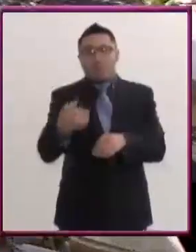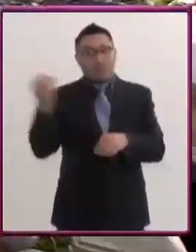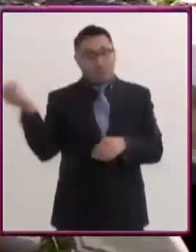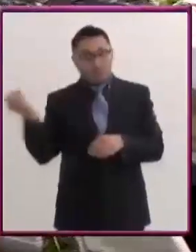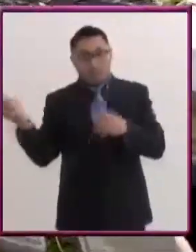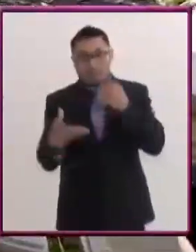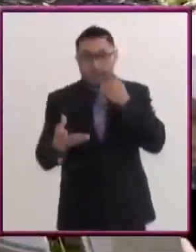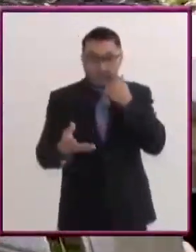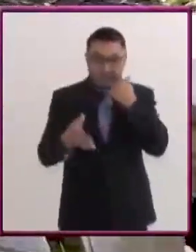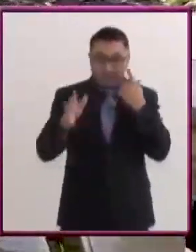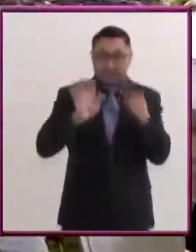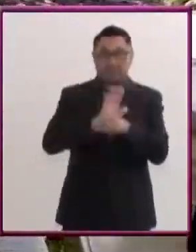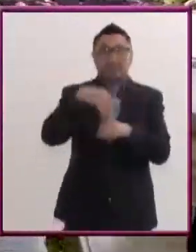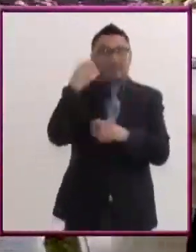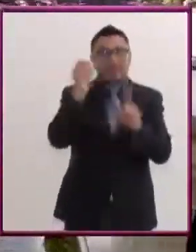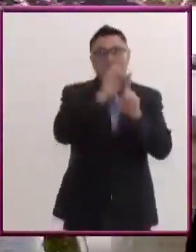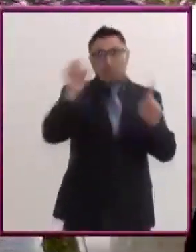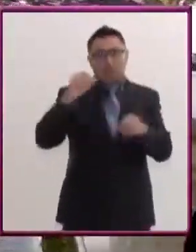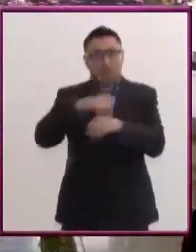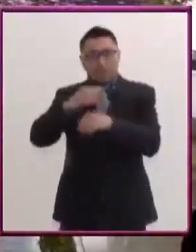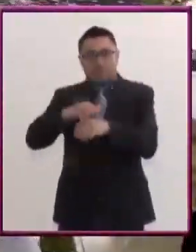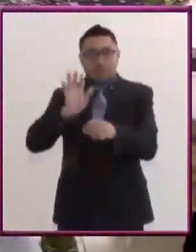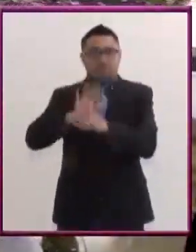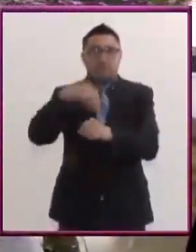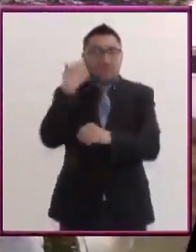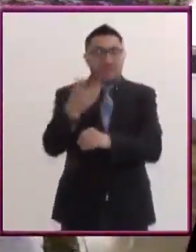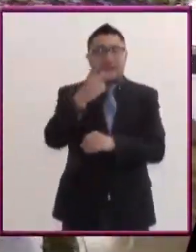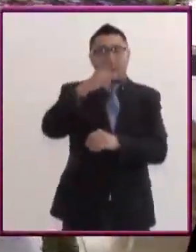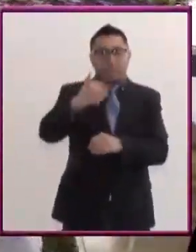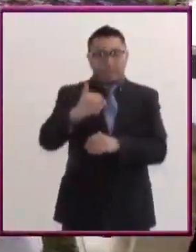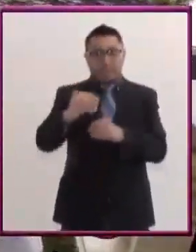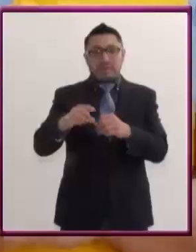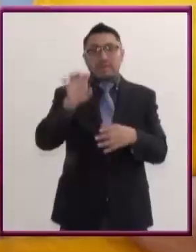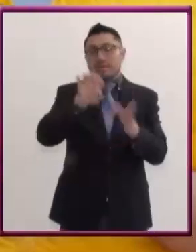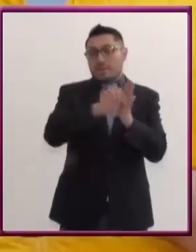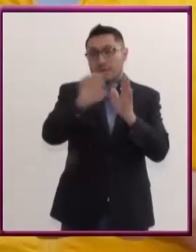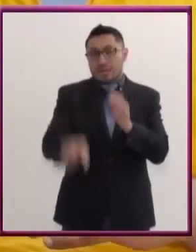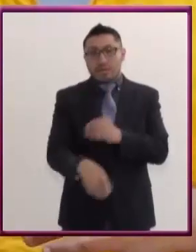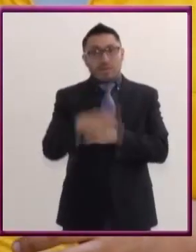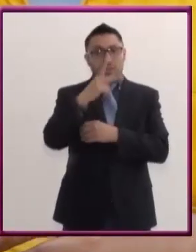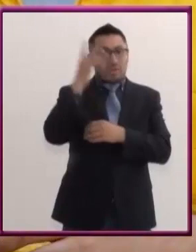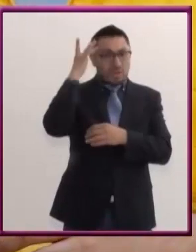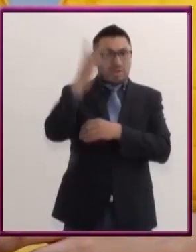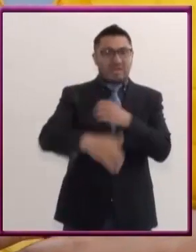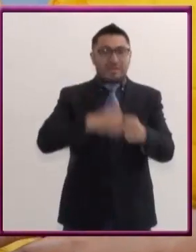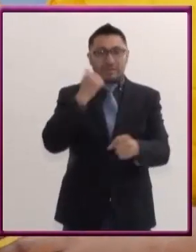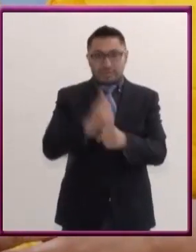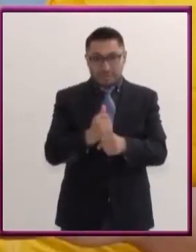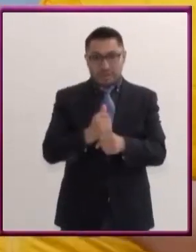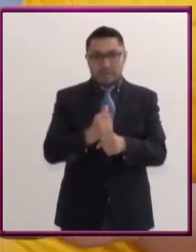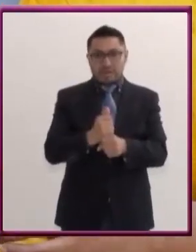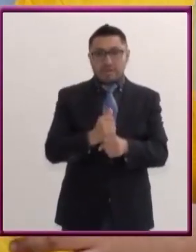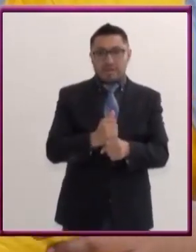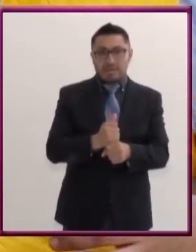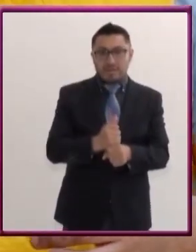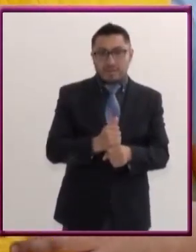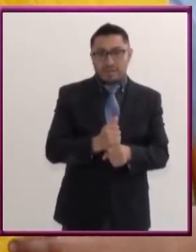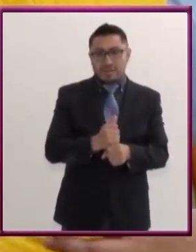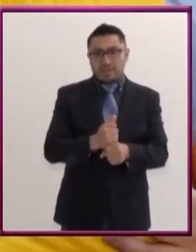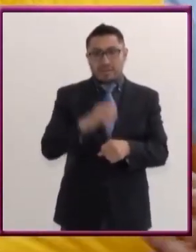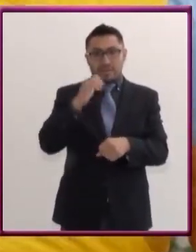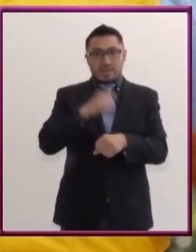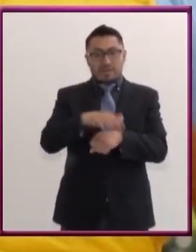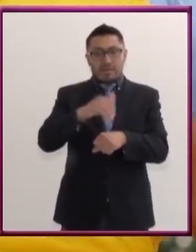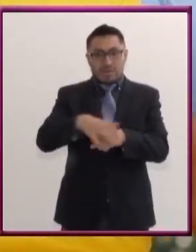azar, cualquier secuencia de números, la que sea, estará en pi. Por ejemplo, tu cumpleaños, tu teléfono,